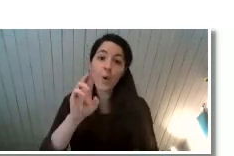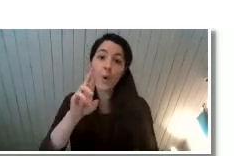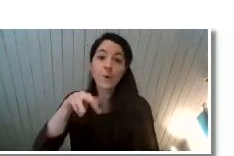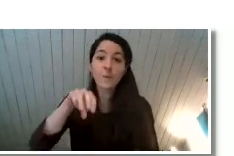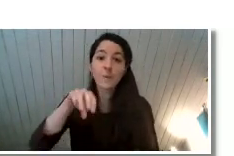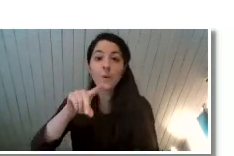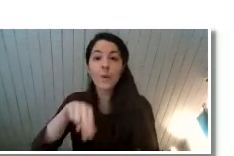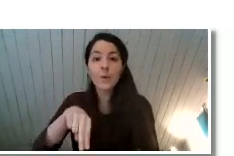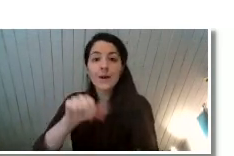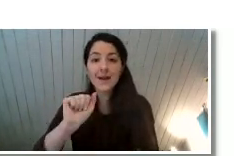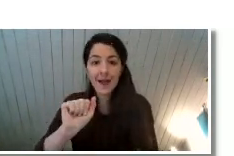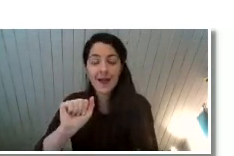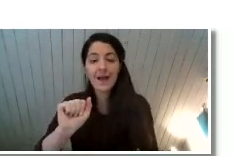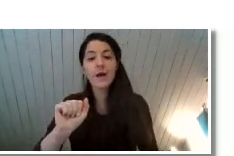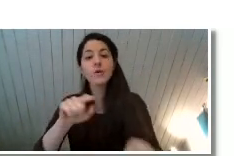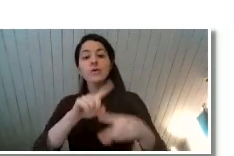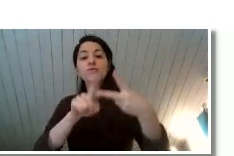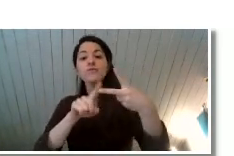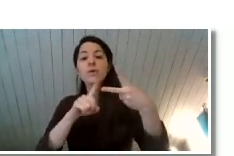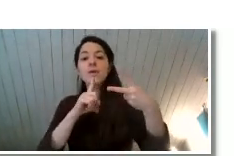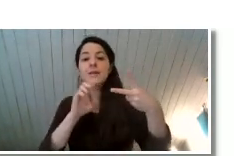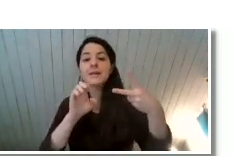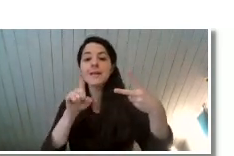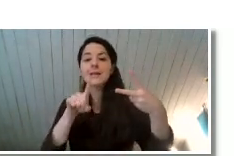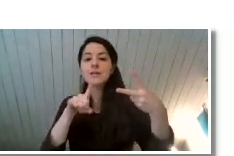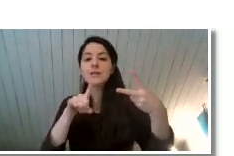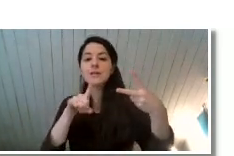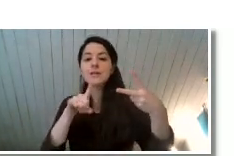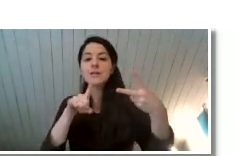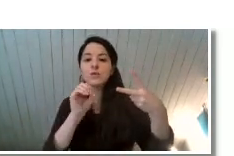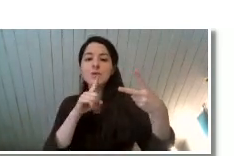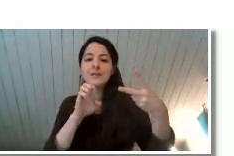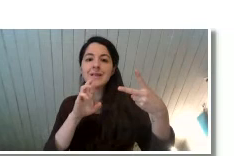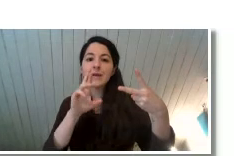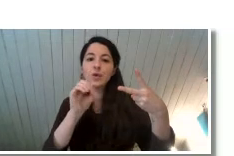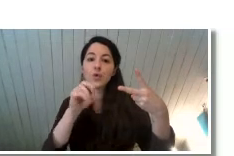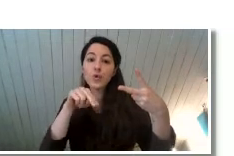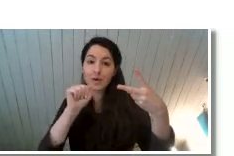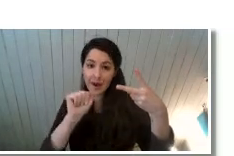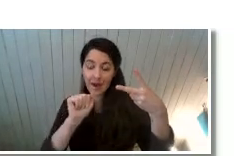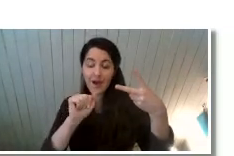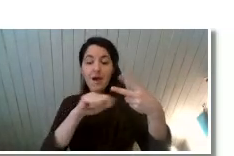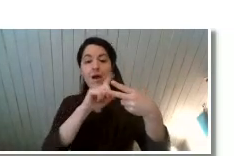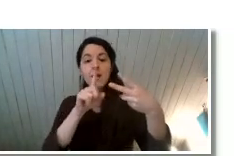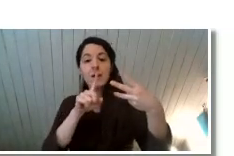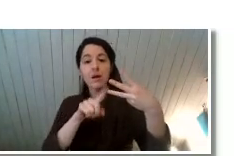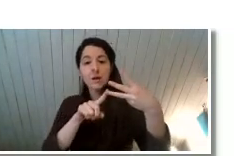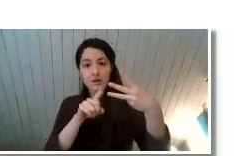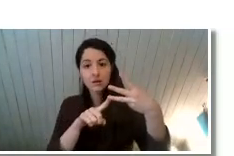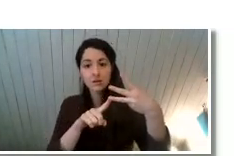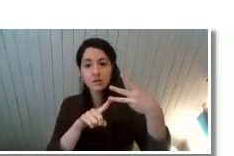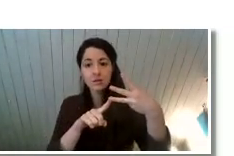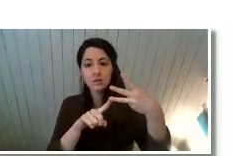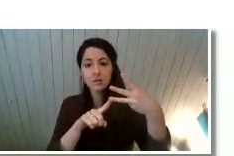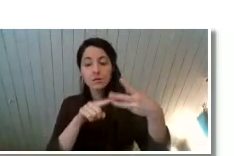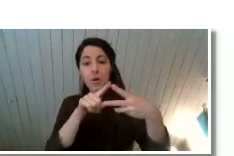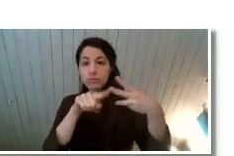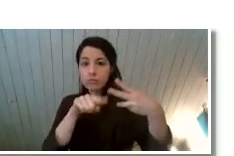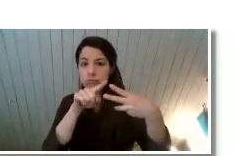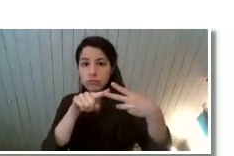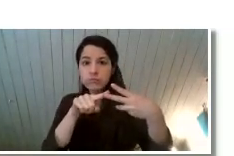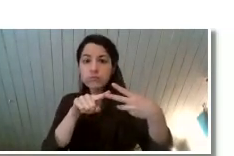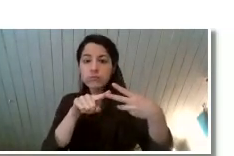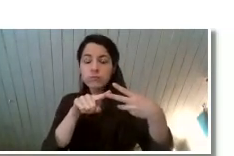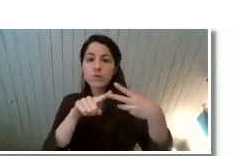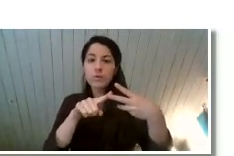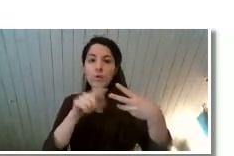testosterona y su receptor, el receptor de andrógenos, tienen efectos sobre las células del sistema